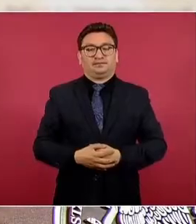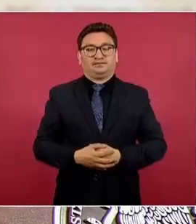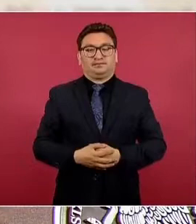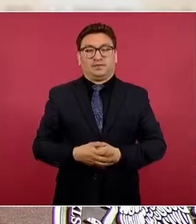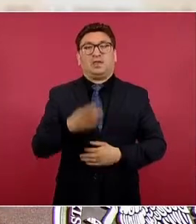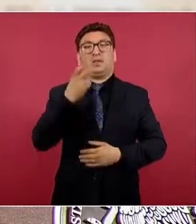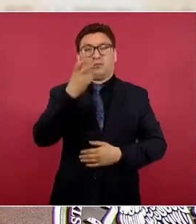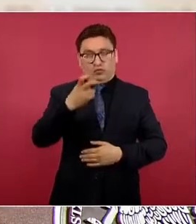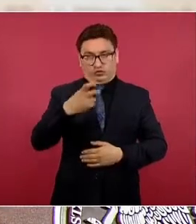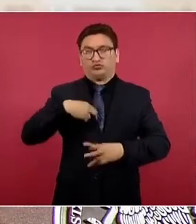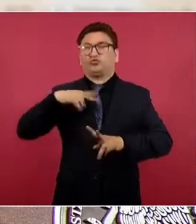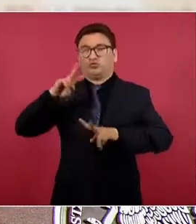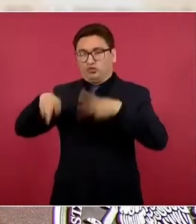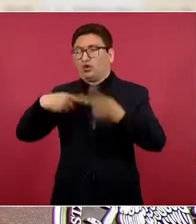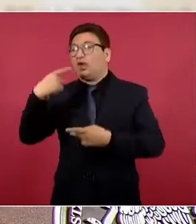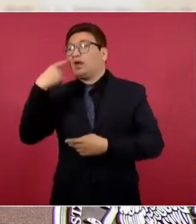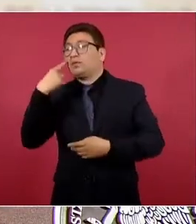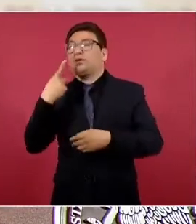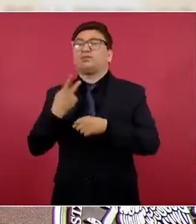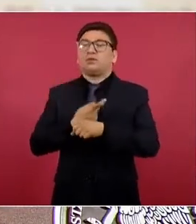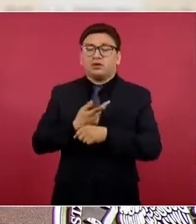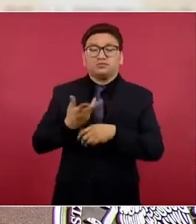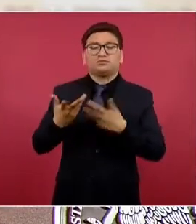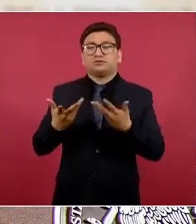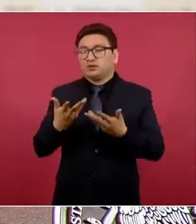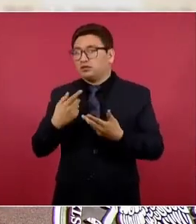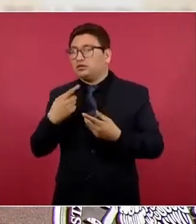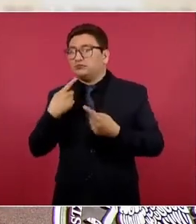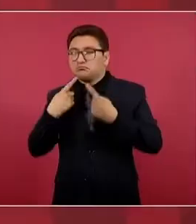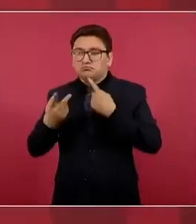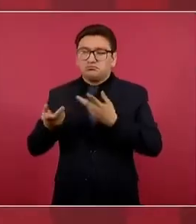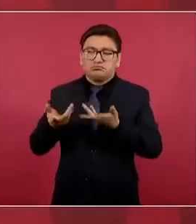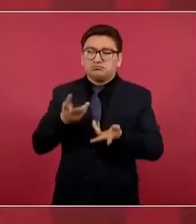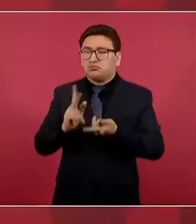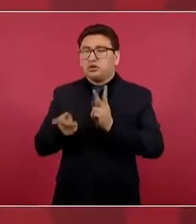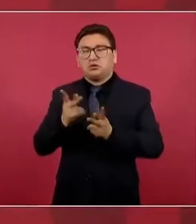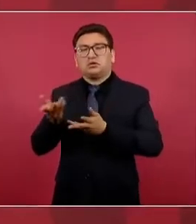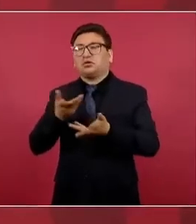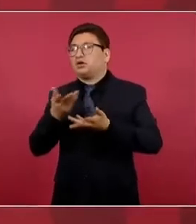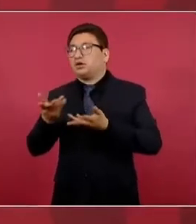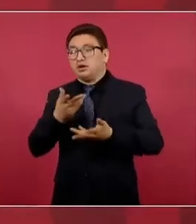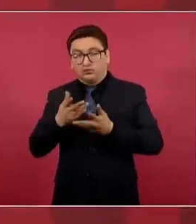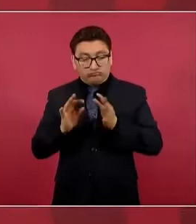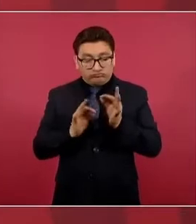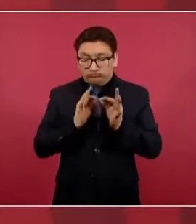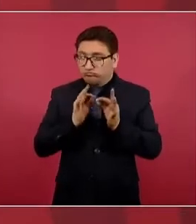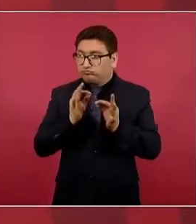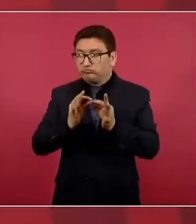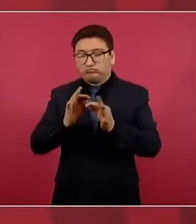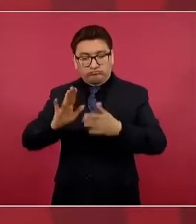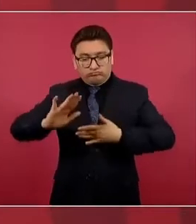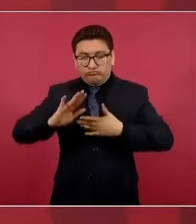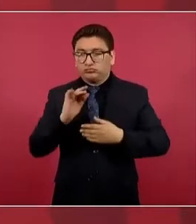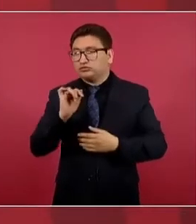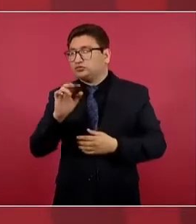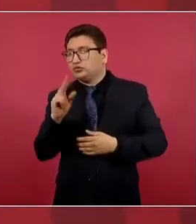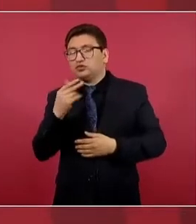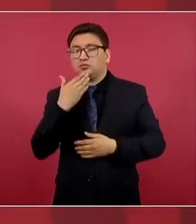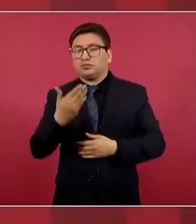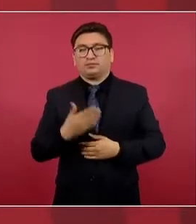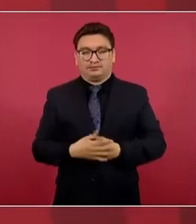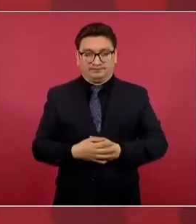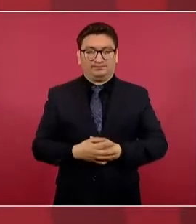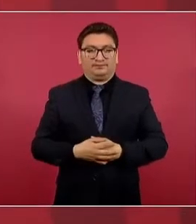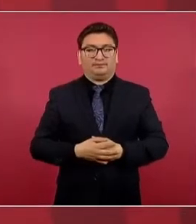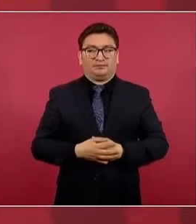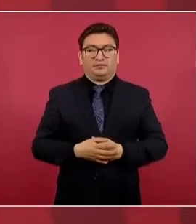Entonces voy a ver todo eso y voy a hablar con ellos para ver si se cumplieron todos los compromisos.